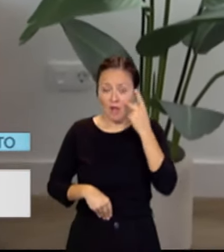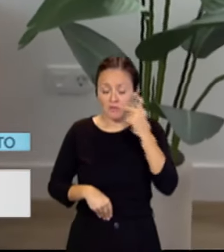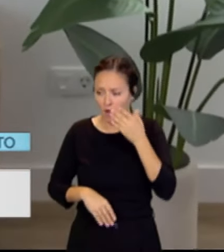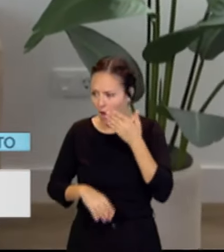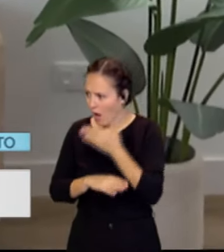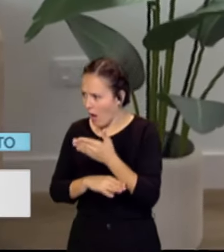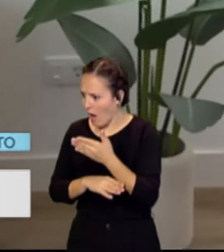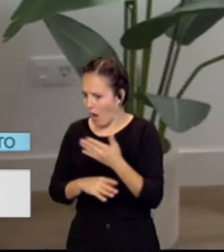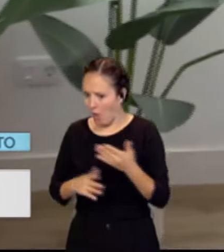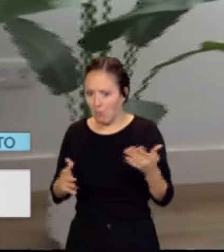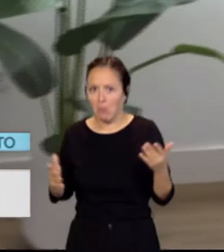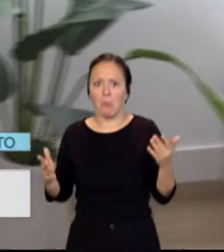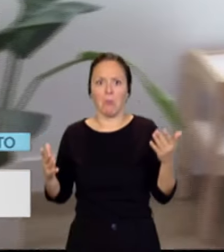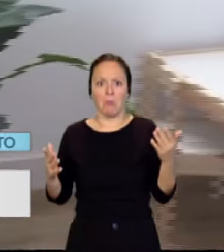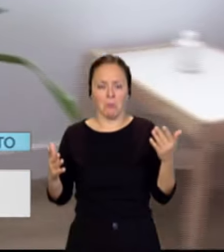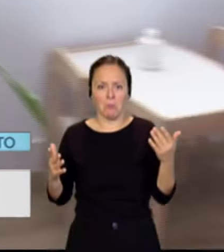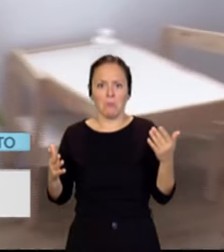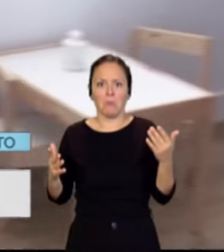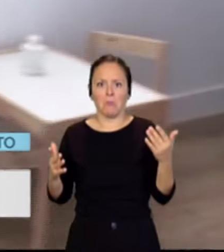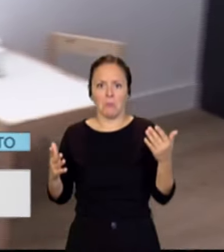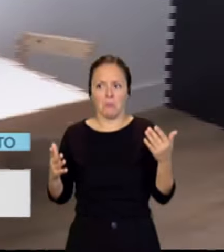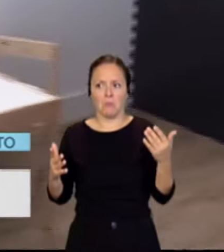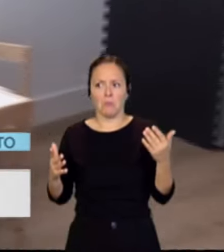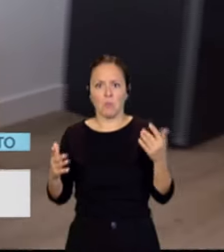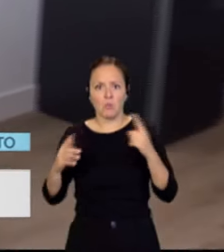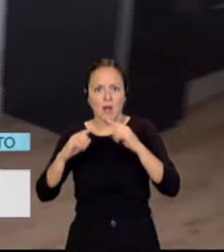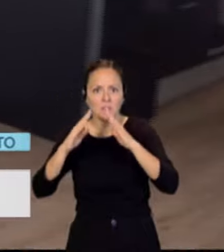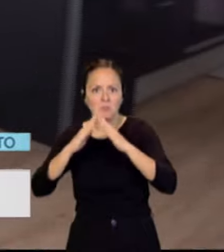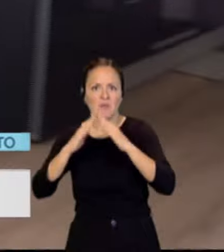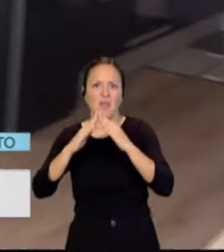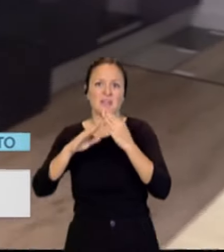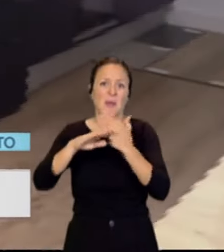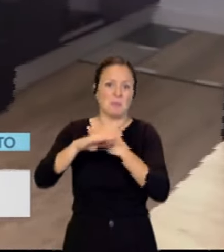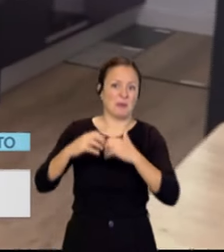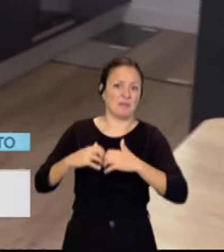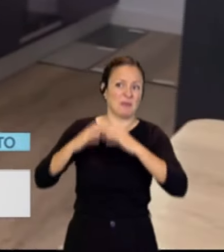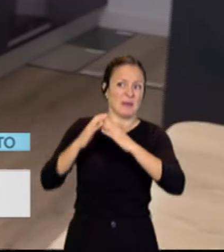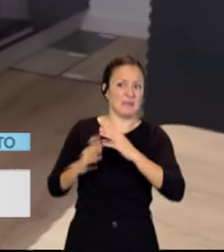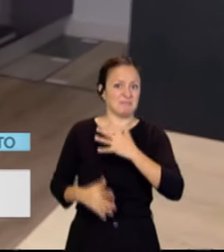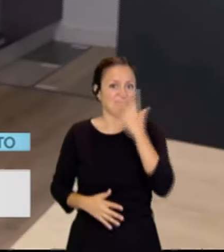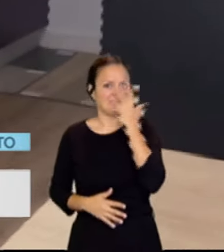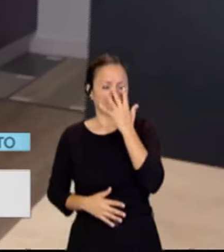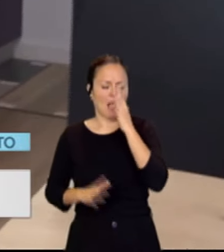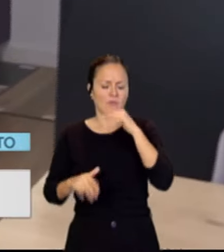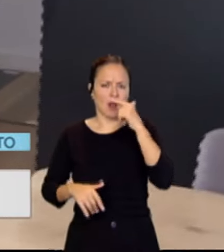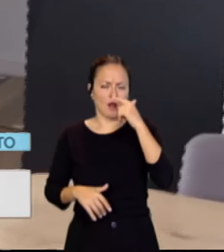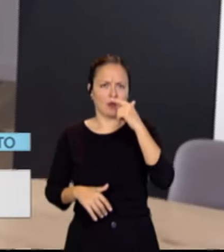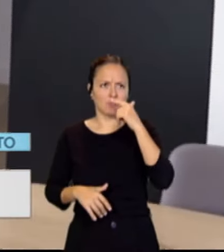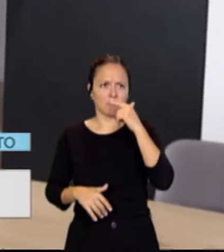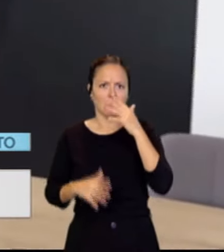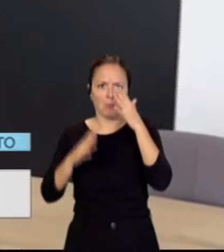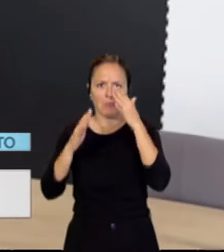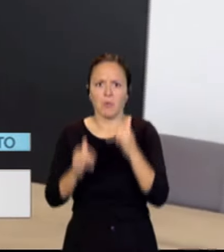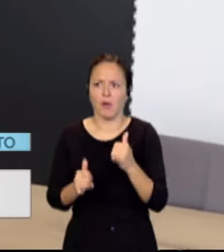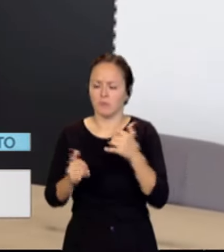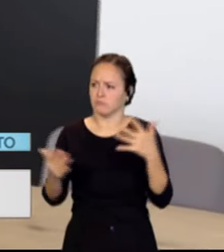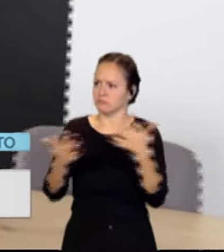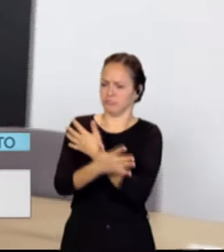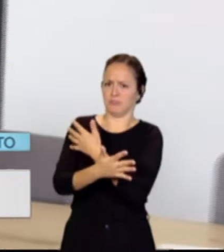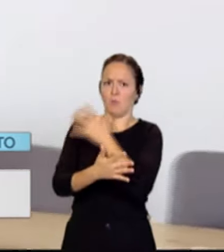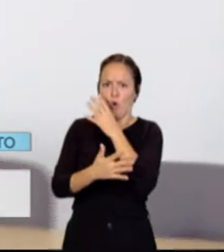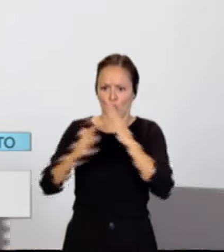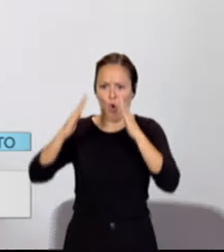donde toman conciencia de que vienen con la idea de una vivienda prefabricada otra cosa en la cabeza y cuando llegan aquí las sorpresa de ver una